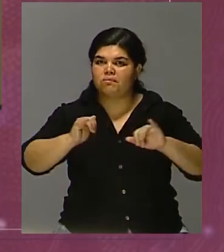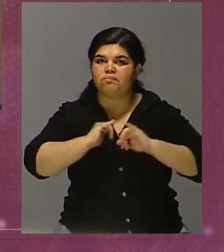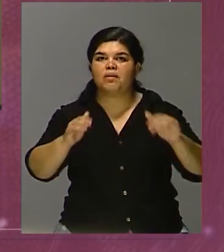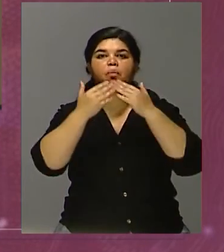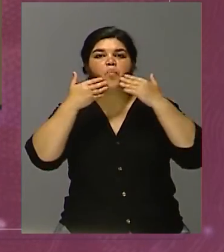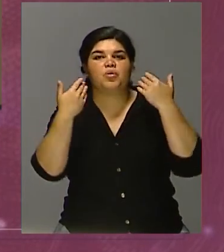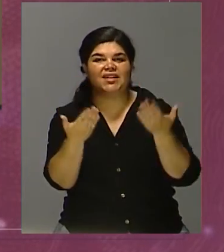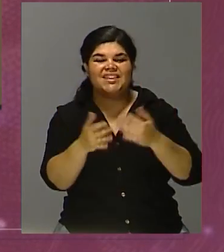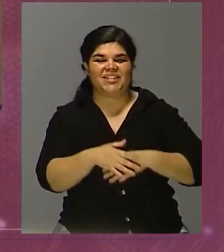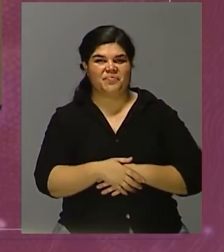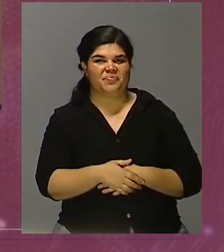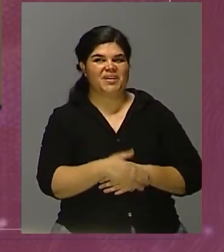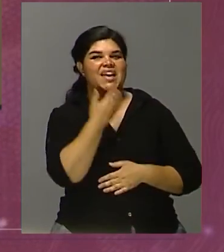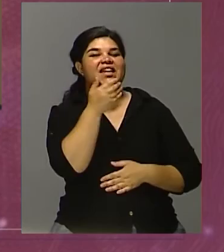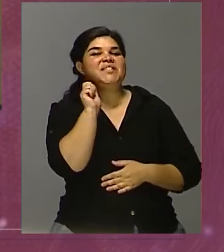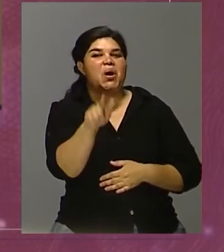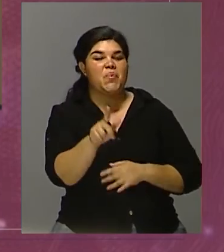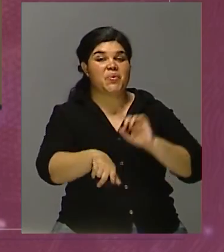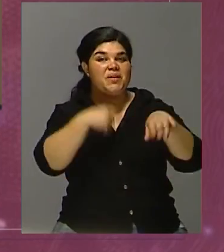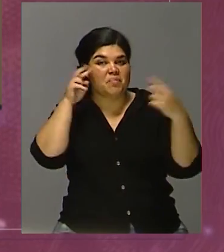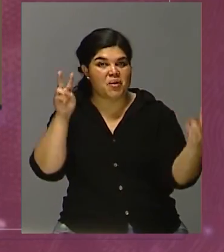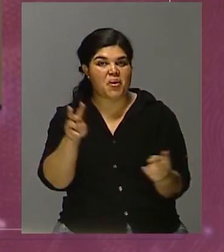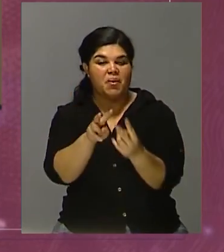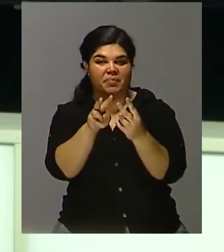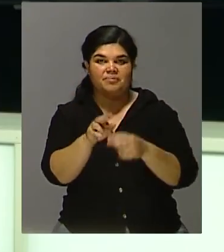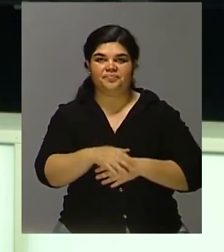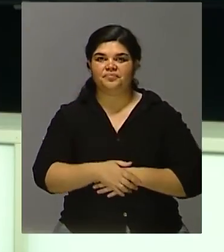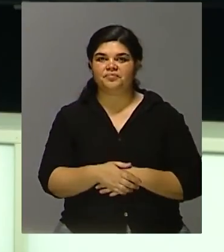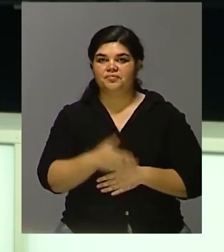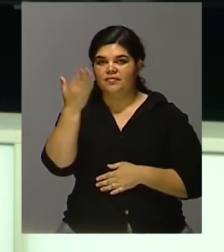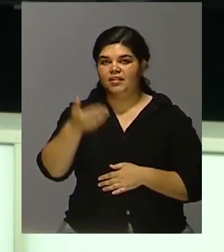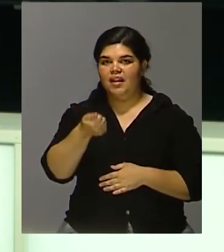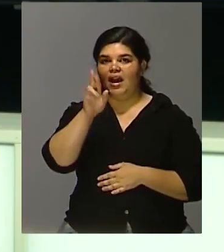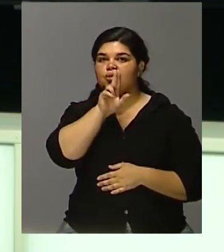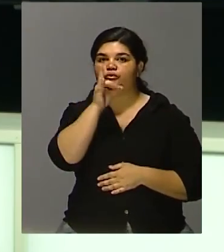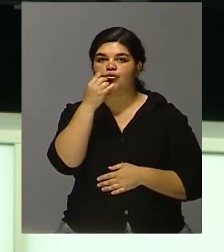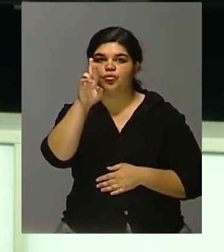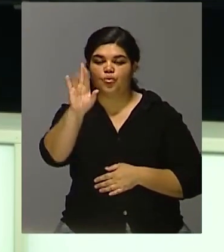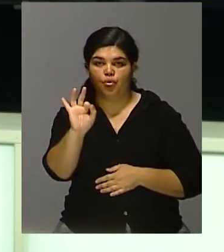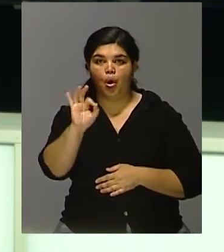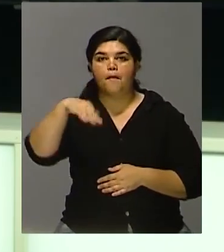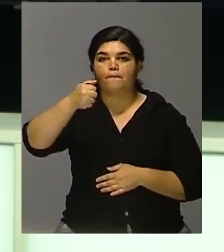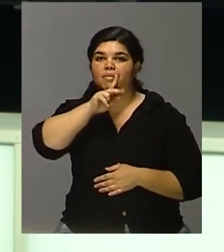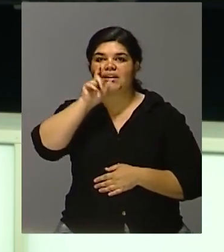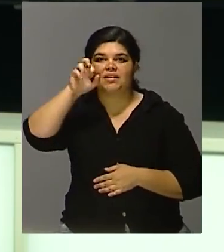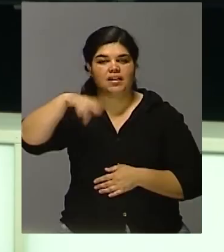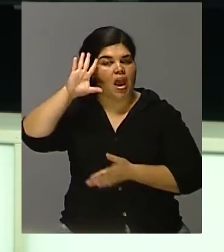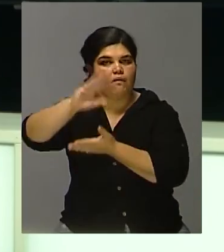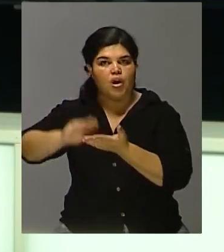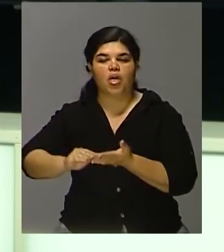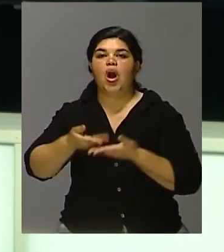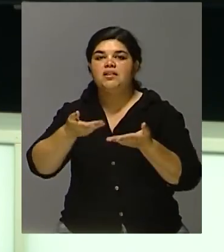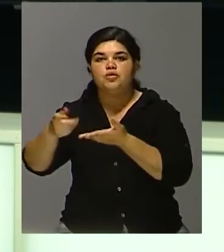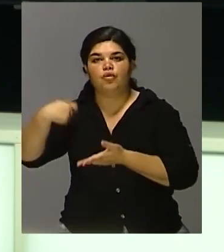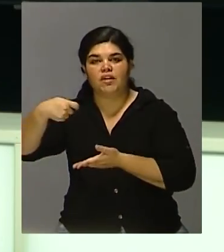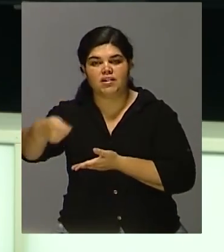agradezco un montón. Bueno, gracias a vos, será hasta cualquier momento. Así pasaba Arturo Rodríguez Martín, abogado, asesor financiero,